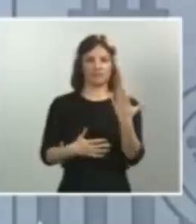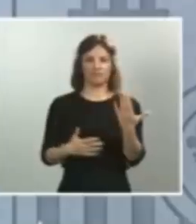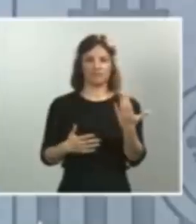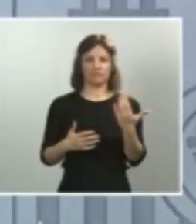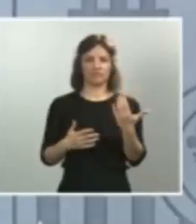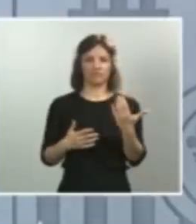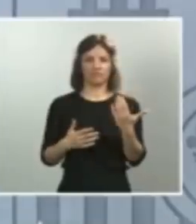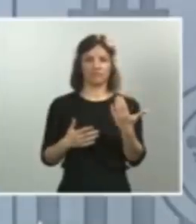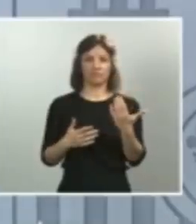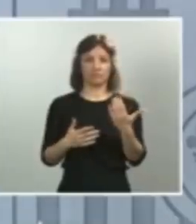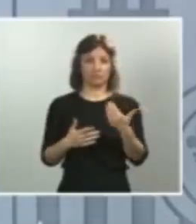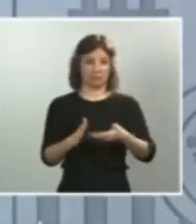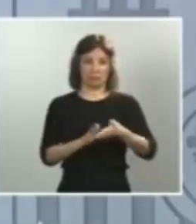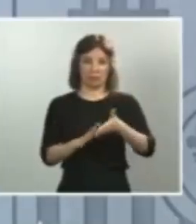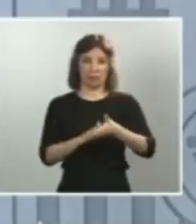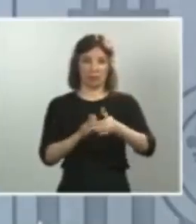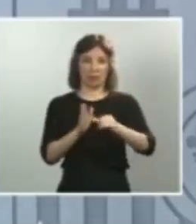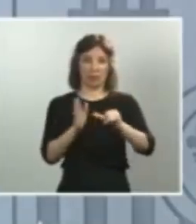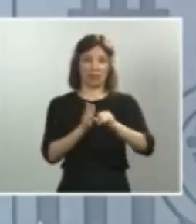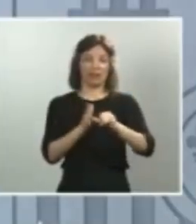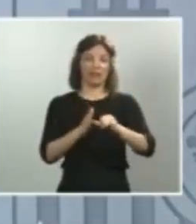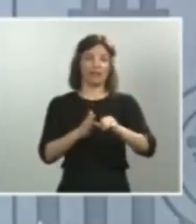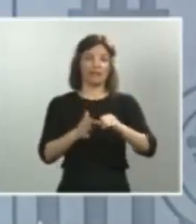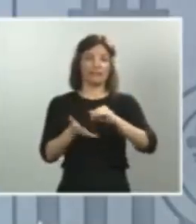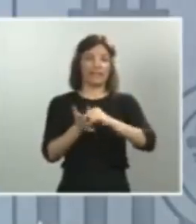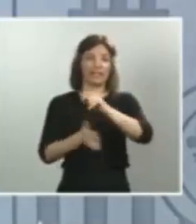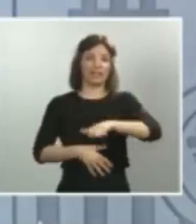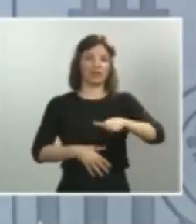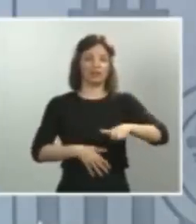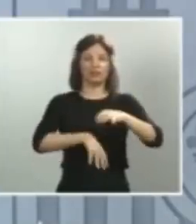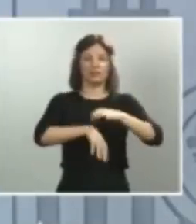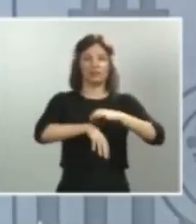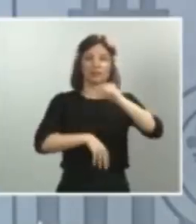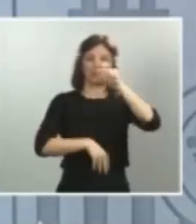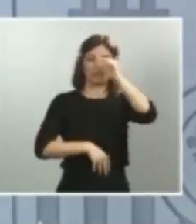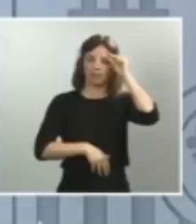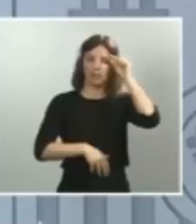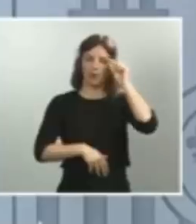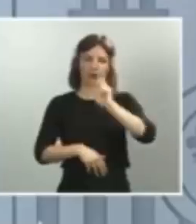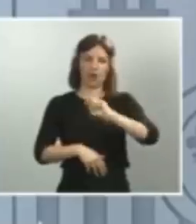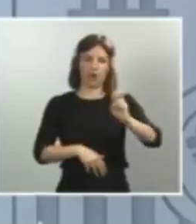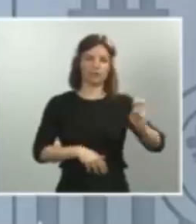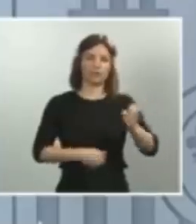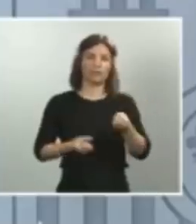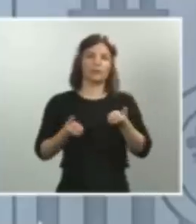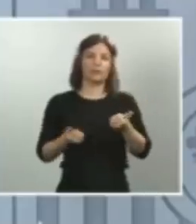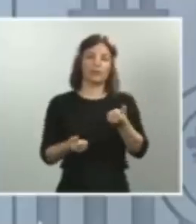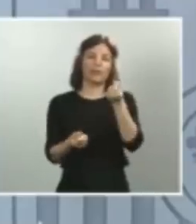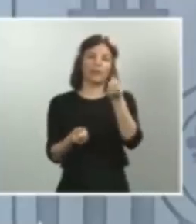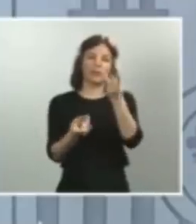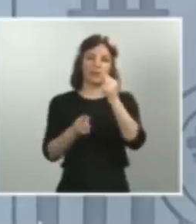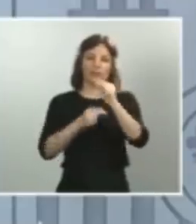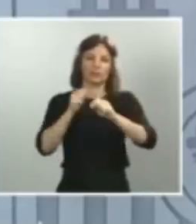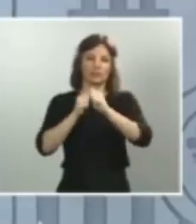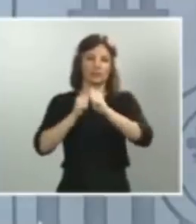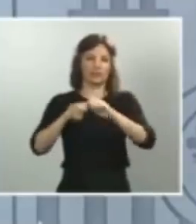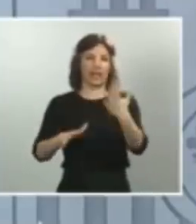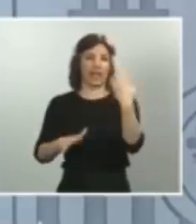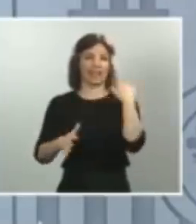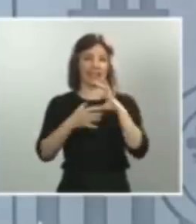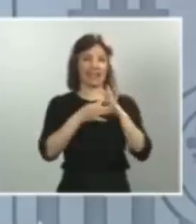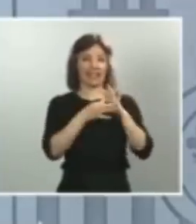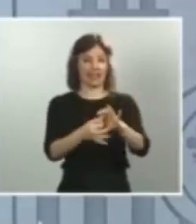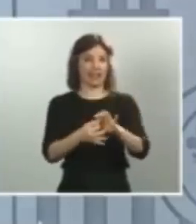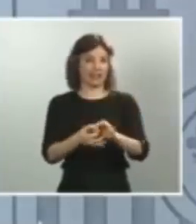mismísima médula. Y he preguntado cómo se dice lo que le quería decir, pero en euskera